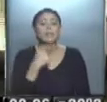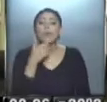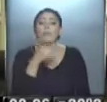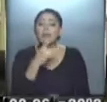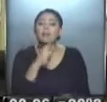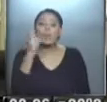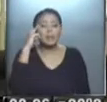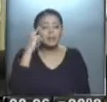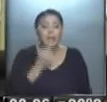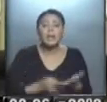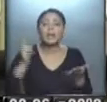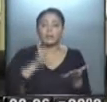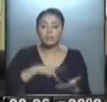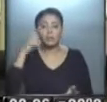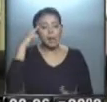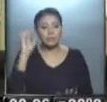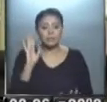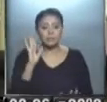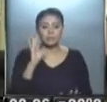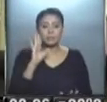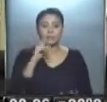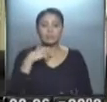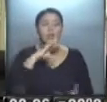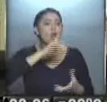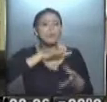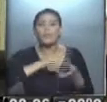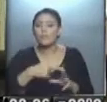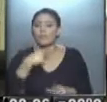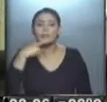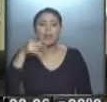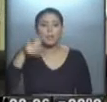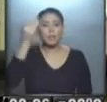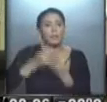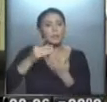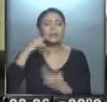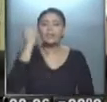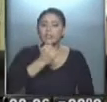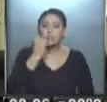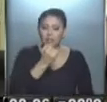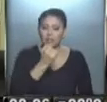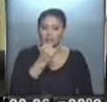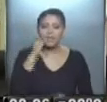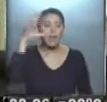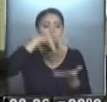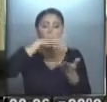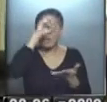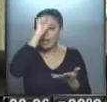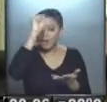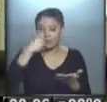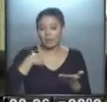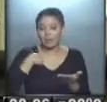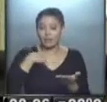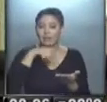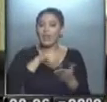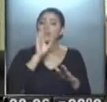reconsideren, que vuelvan a considerar tomar medidas conmigo. A ver, el cónsul está diciendo que la embajada argentina